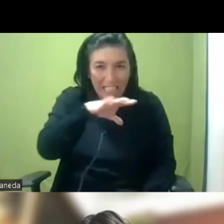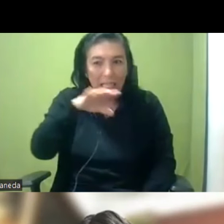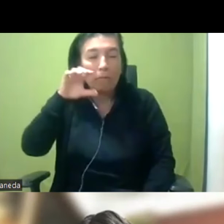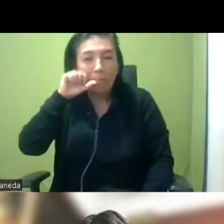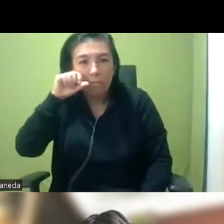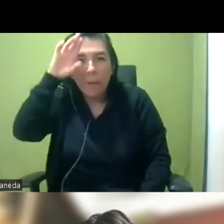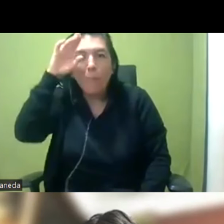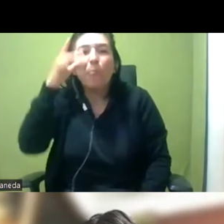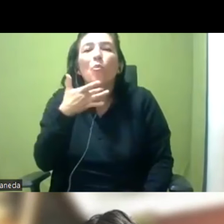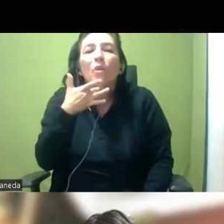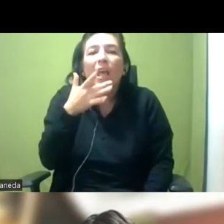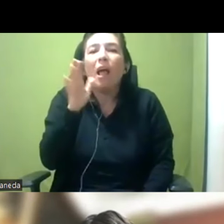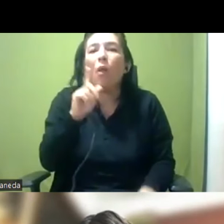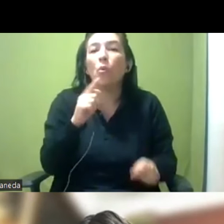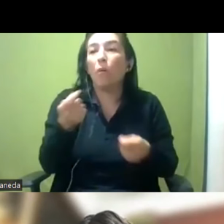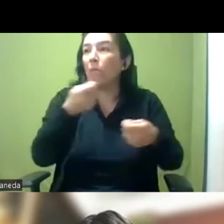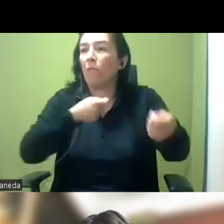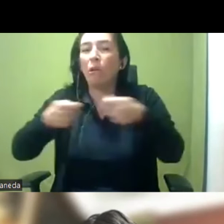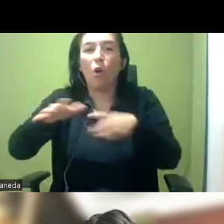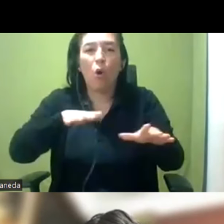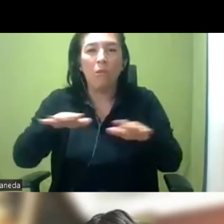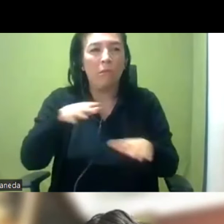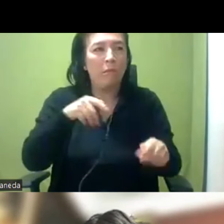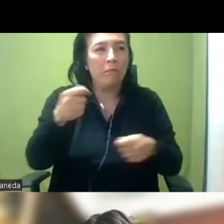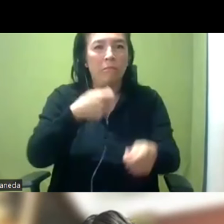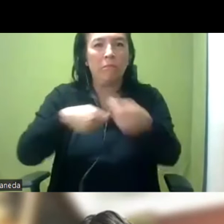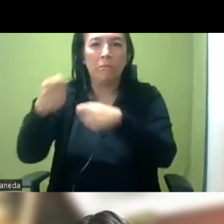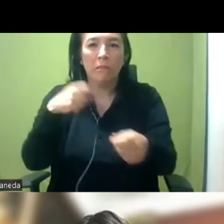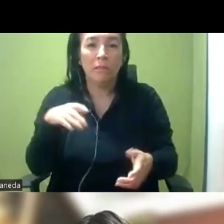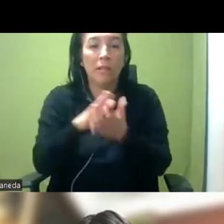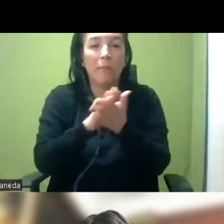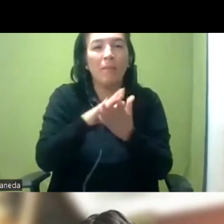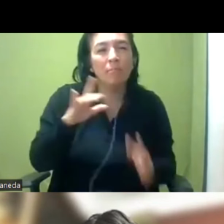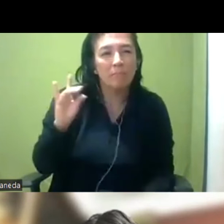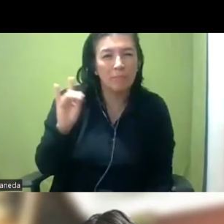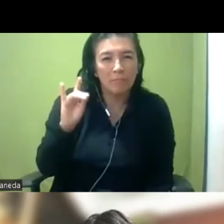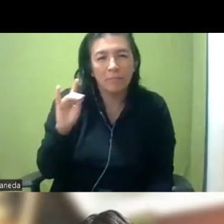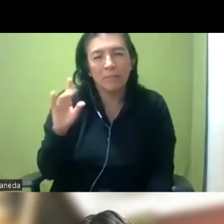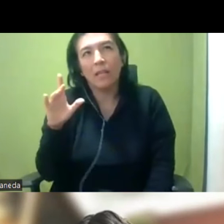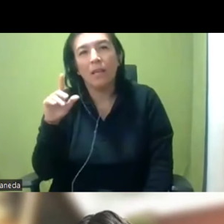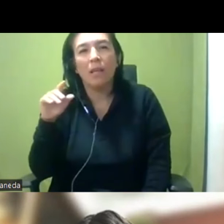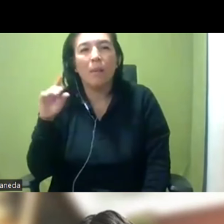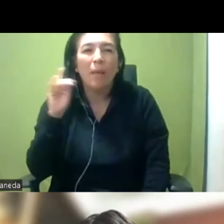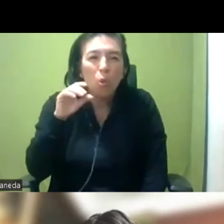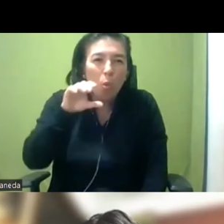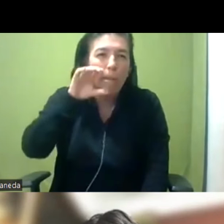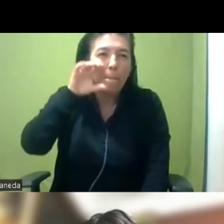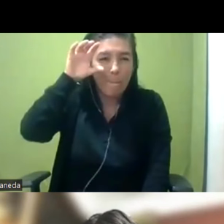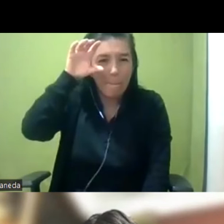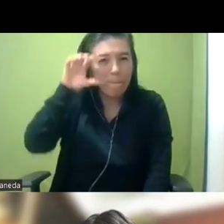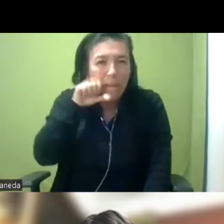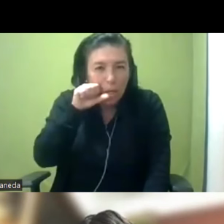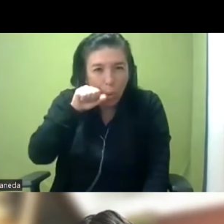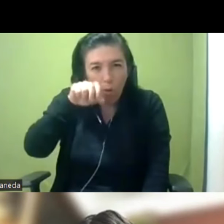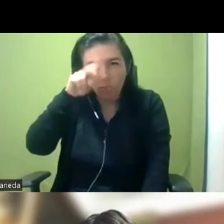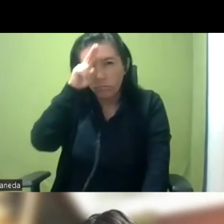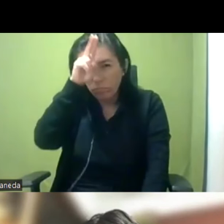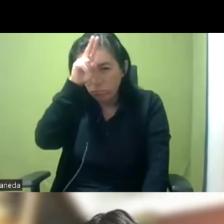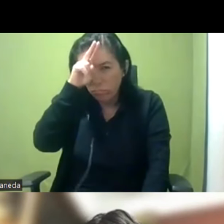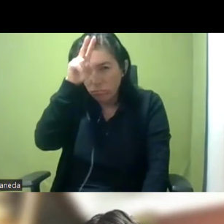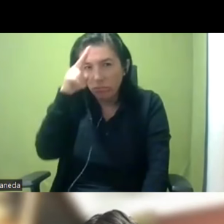de material arqueológico, desde Bolivia a Tiahuanaco, por ejemplo, Perú, con las distintas